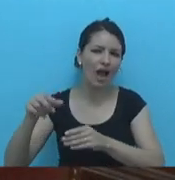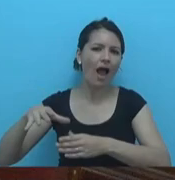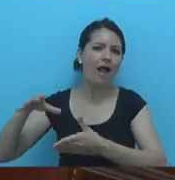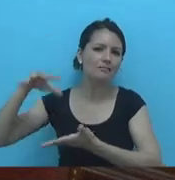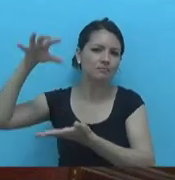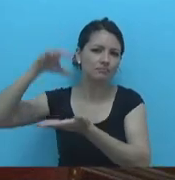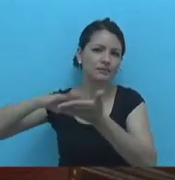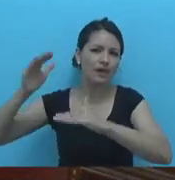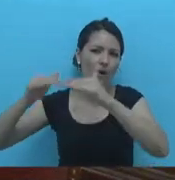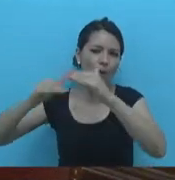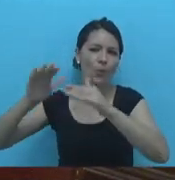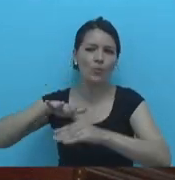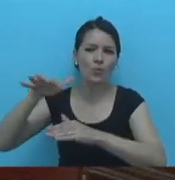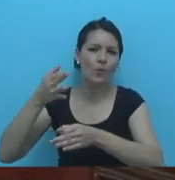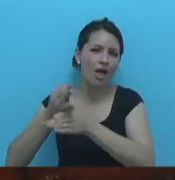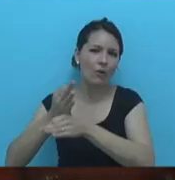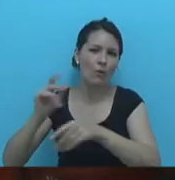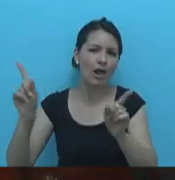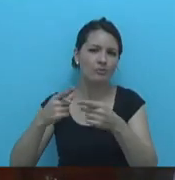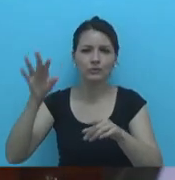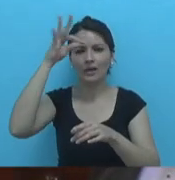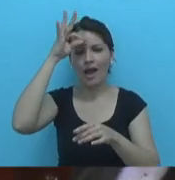al arte, a la música. Muchas gracias. Gracias, diputado.